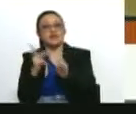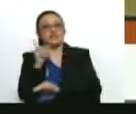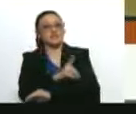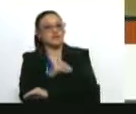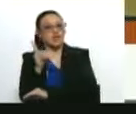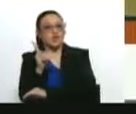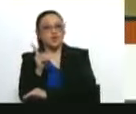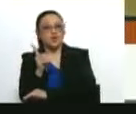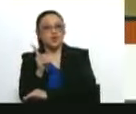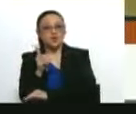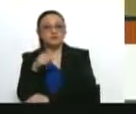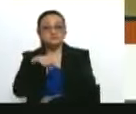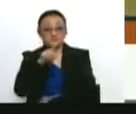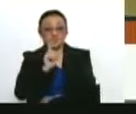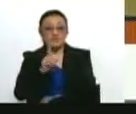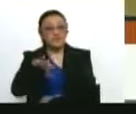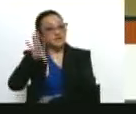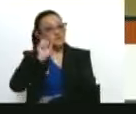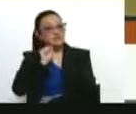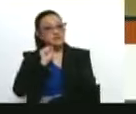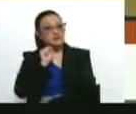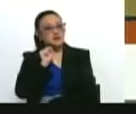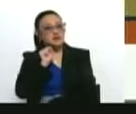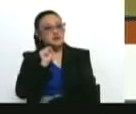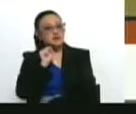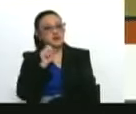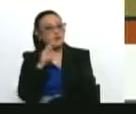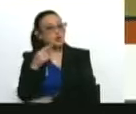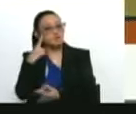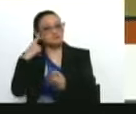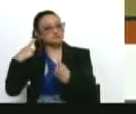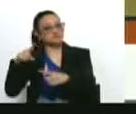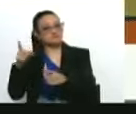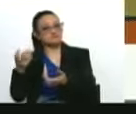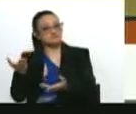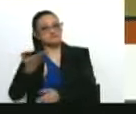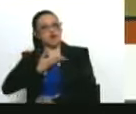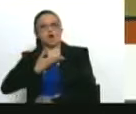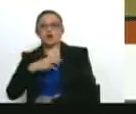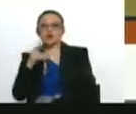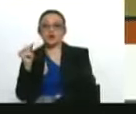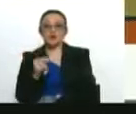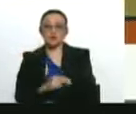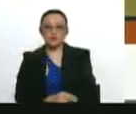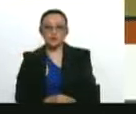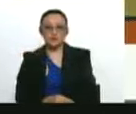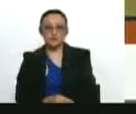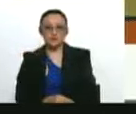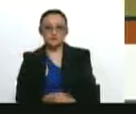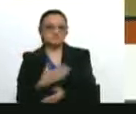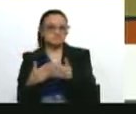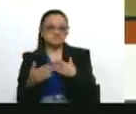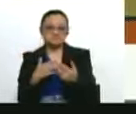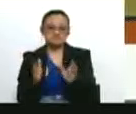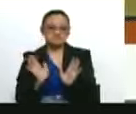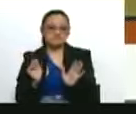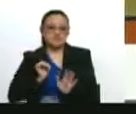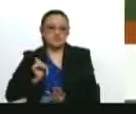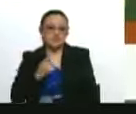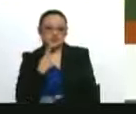sepan y entiendan lo que no nos vamos a dejar tumbar. Y pueden llamarnos como les dé la